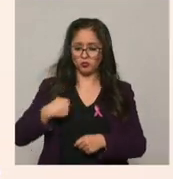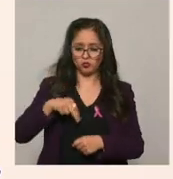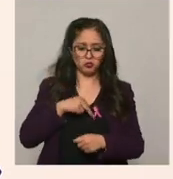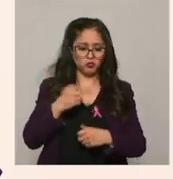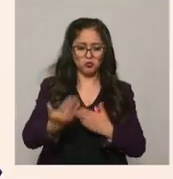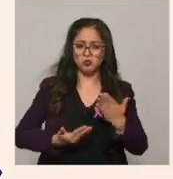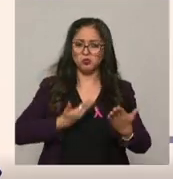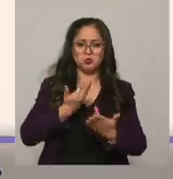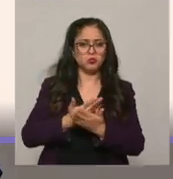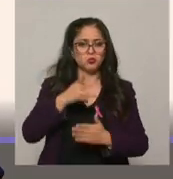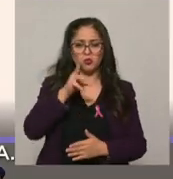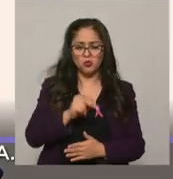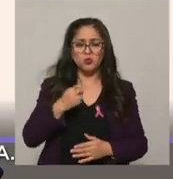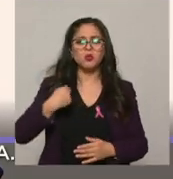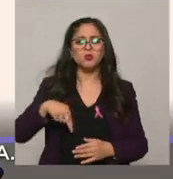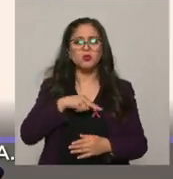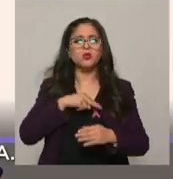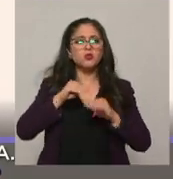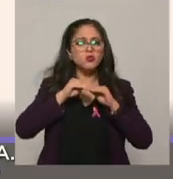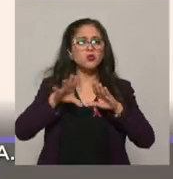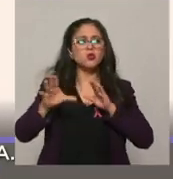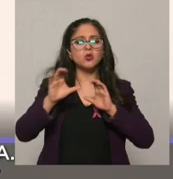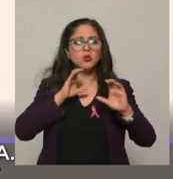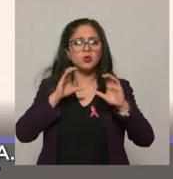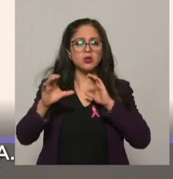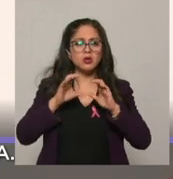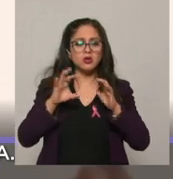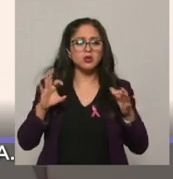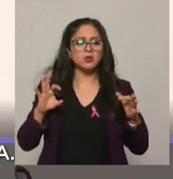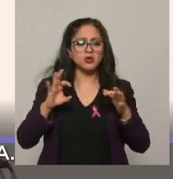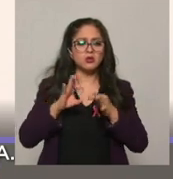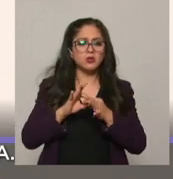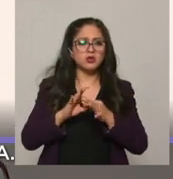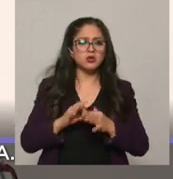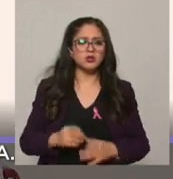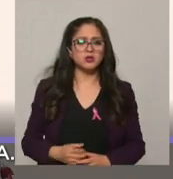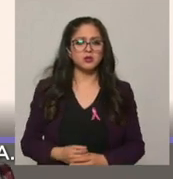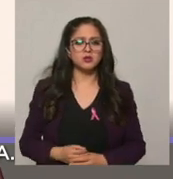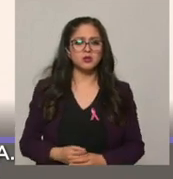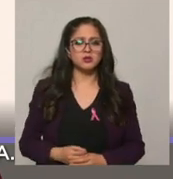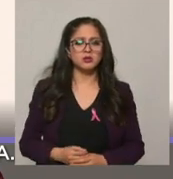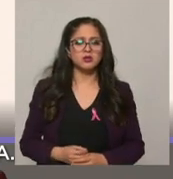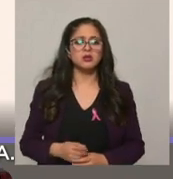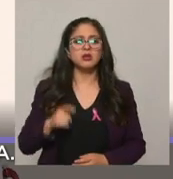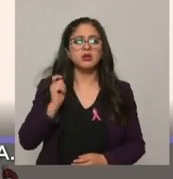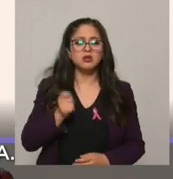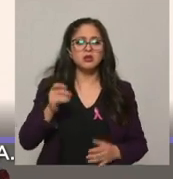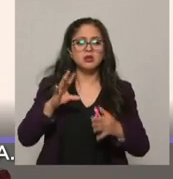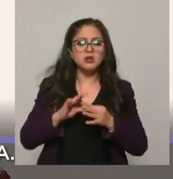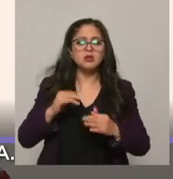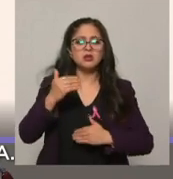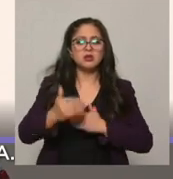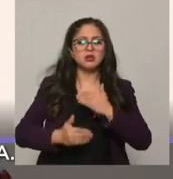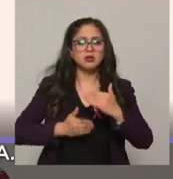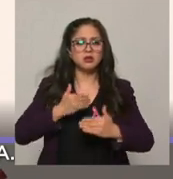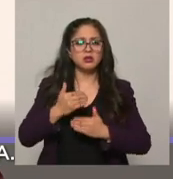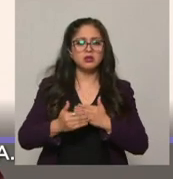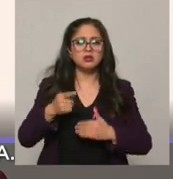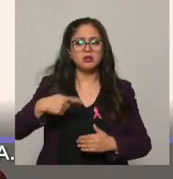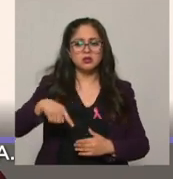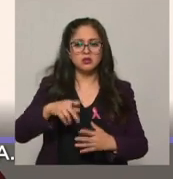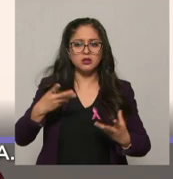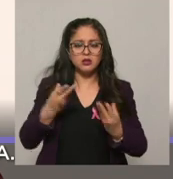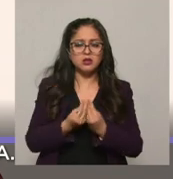hemos pronunciado ante medios de comunicación en rueda, haciendo un pronunciamiento nada más con los hechos y con los avances que hemos